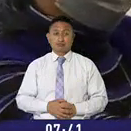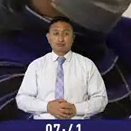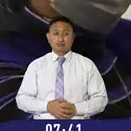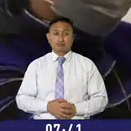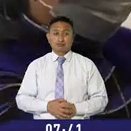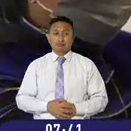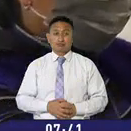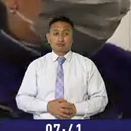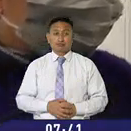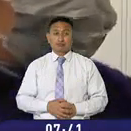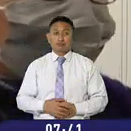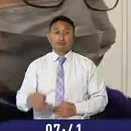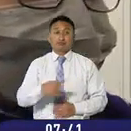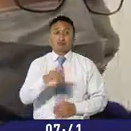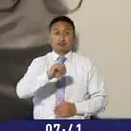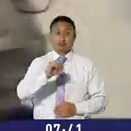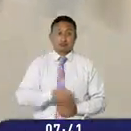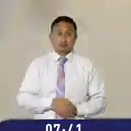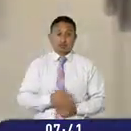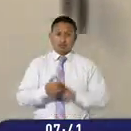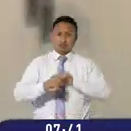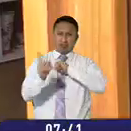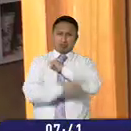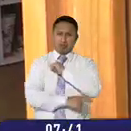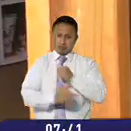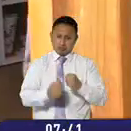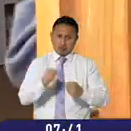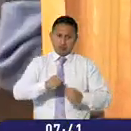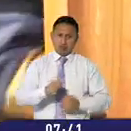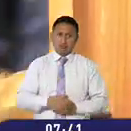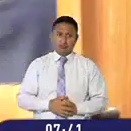que sigue. Le castigaron fuerte. Desde